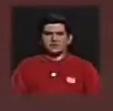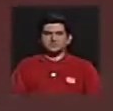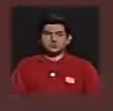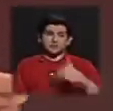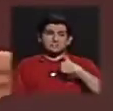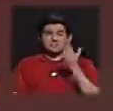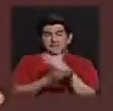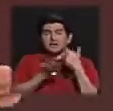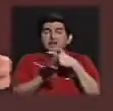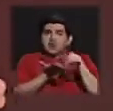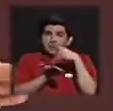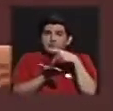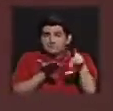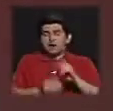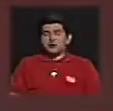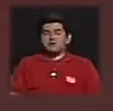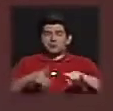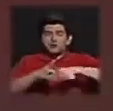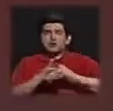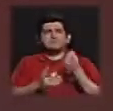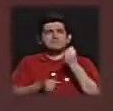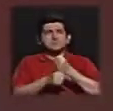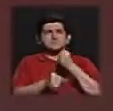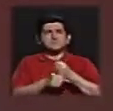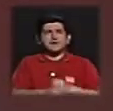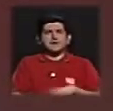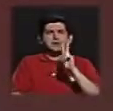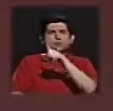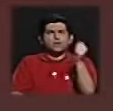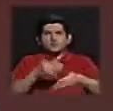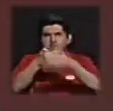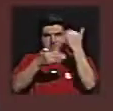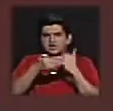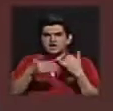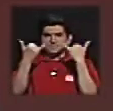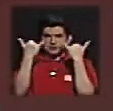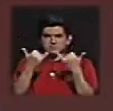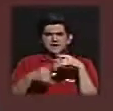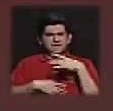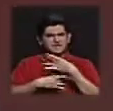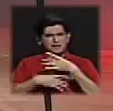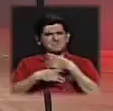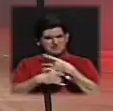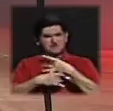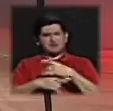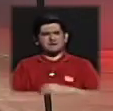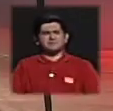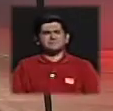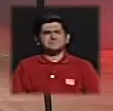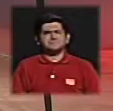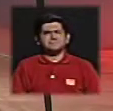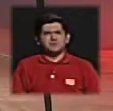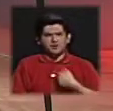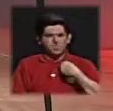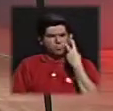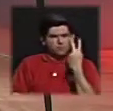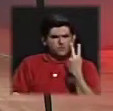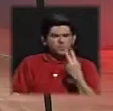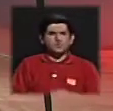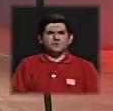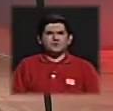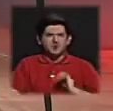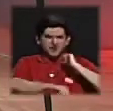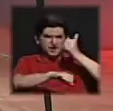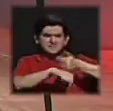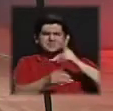habrá tenido algunos pagos porque empezó a trabajar hace un par de meses. Que eso llama la atención porque siempre uno ve a menudo que se crean